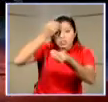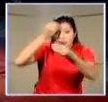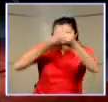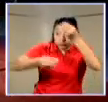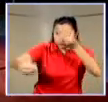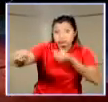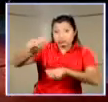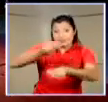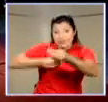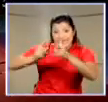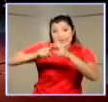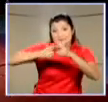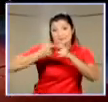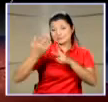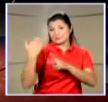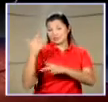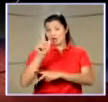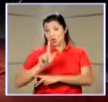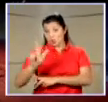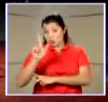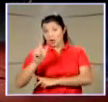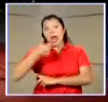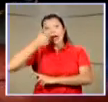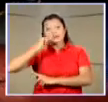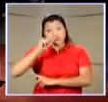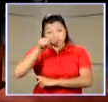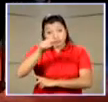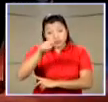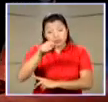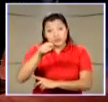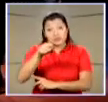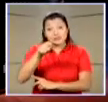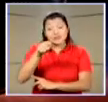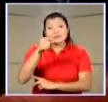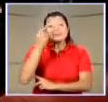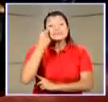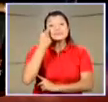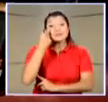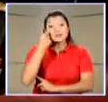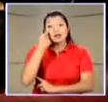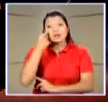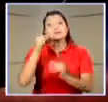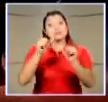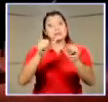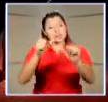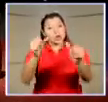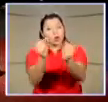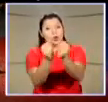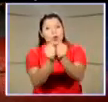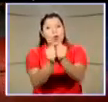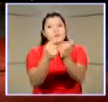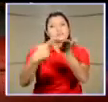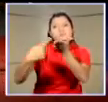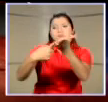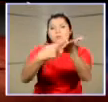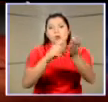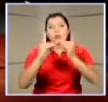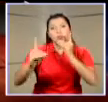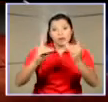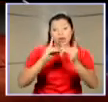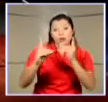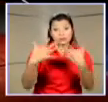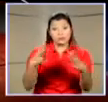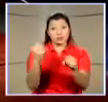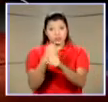iniciado desde el lunes anterior. Ayer ustedes, si siguieron con estos reportajes y estos diálogos que hemos